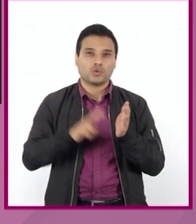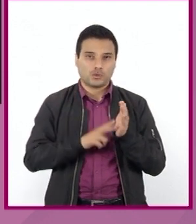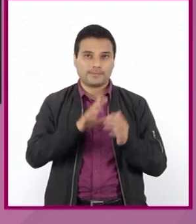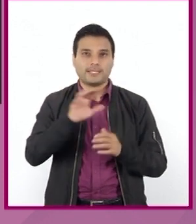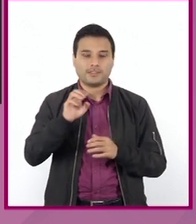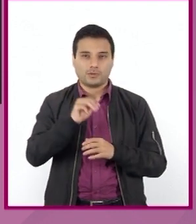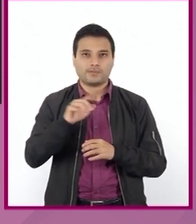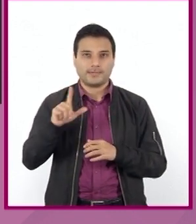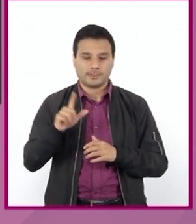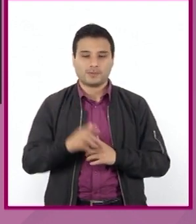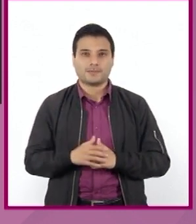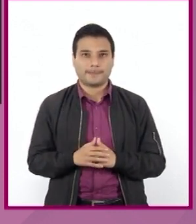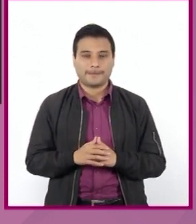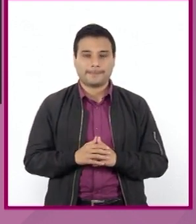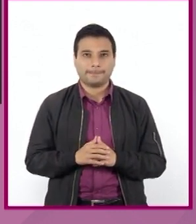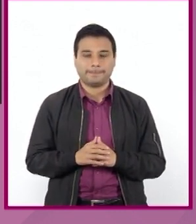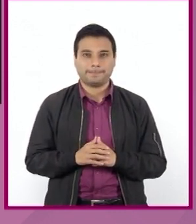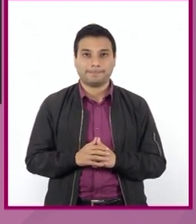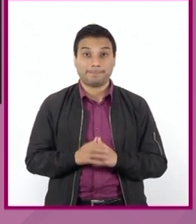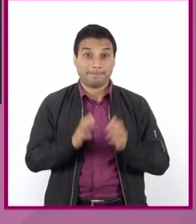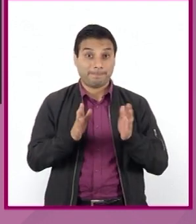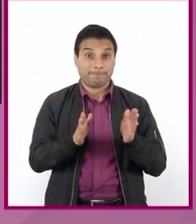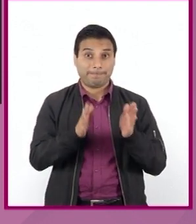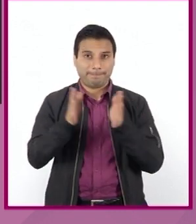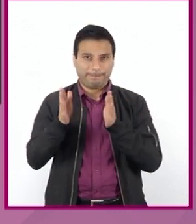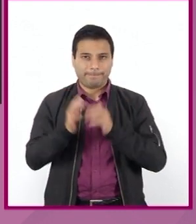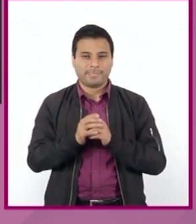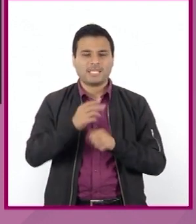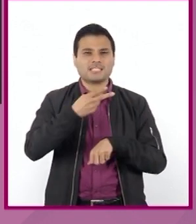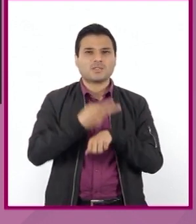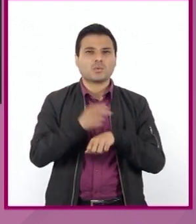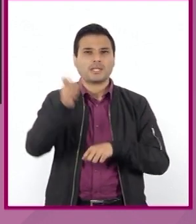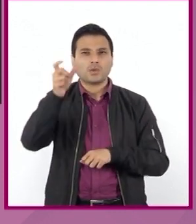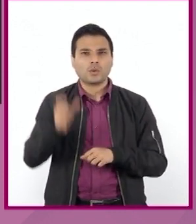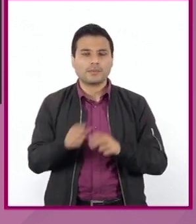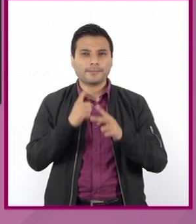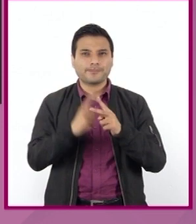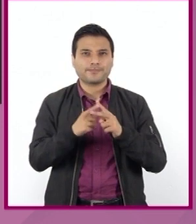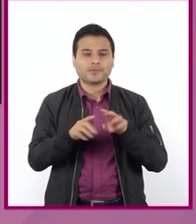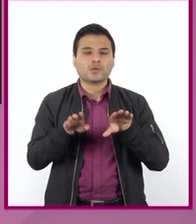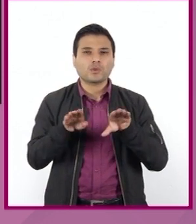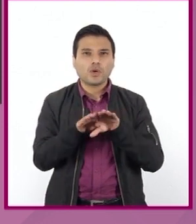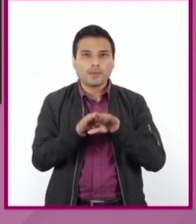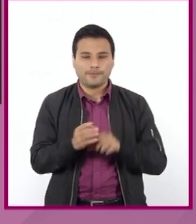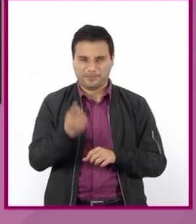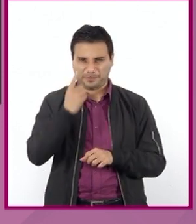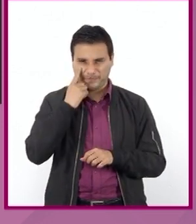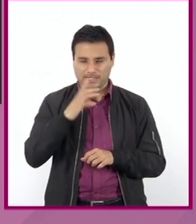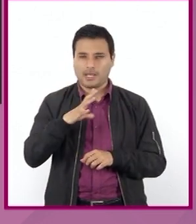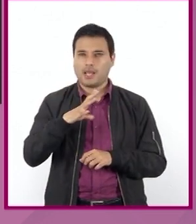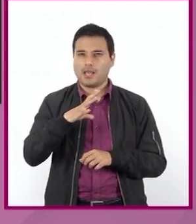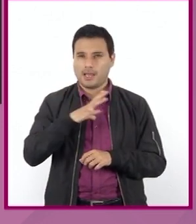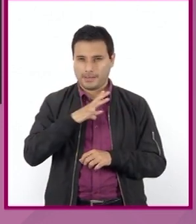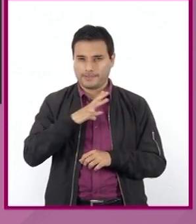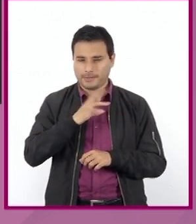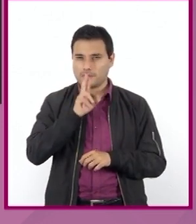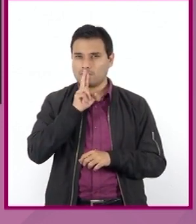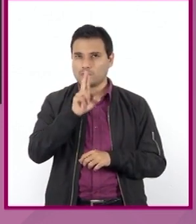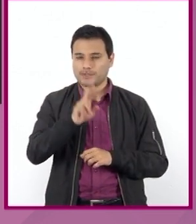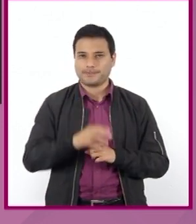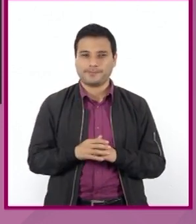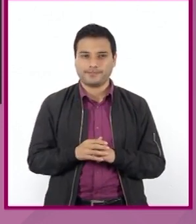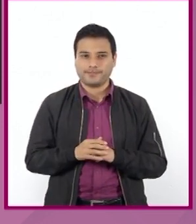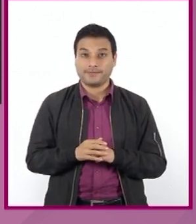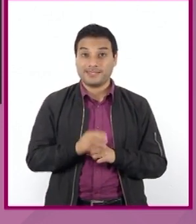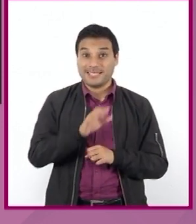2500 mililitros. Para resolver la segunda columna tenemos la siguiente proporción. Por cada